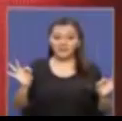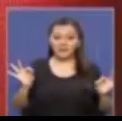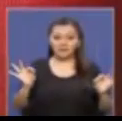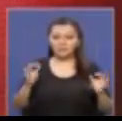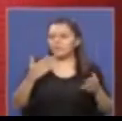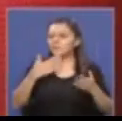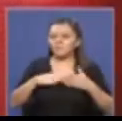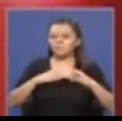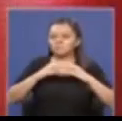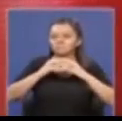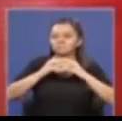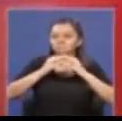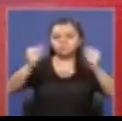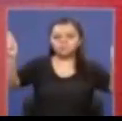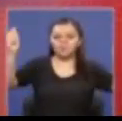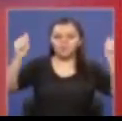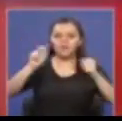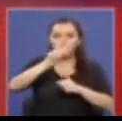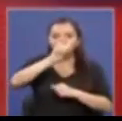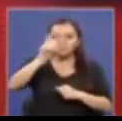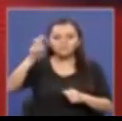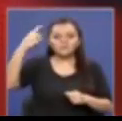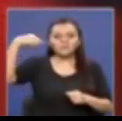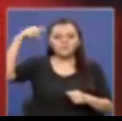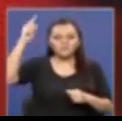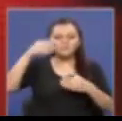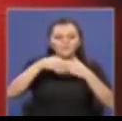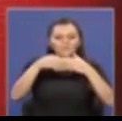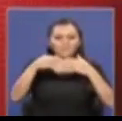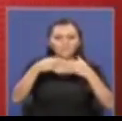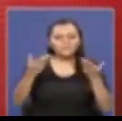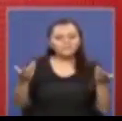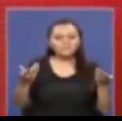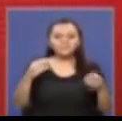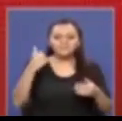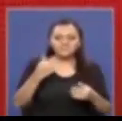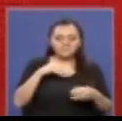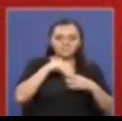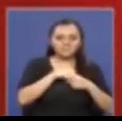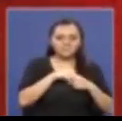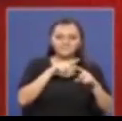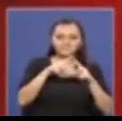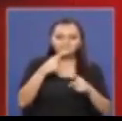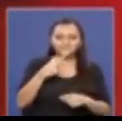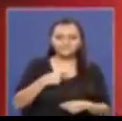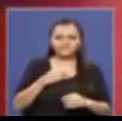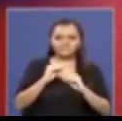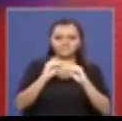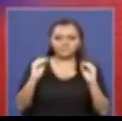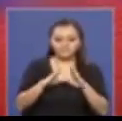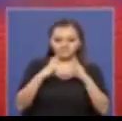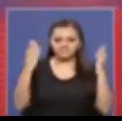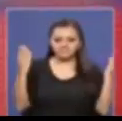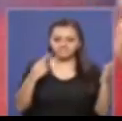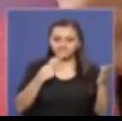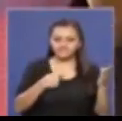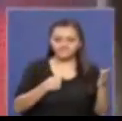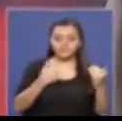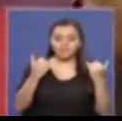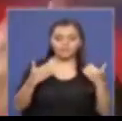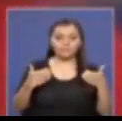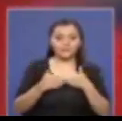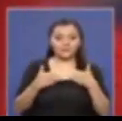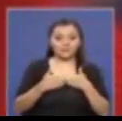se perdía, se disipaba, eran $200 millones anuales en pérdidas que ya no tenemos, compañero. Pero eso no es noticia en los periódicos. Bueno, equipos